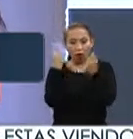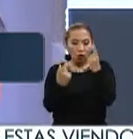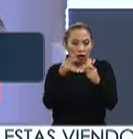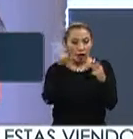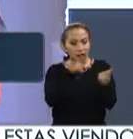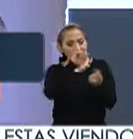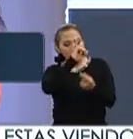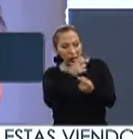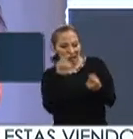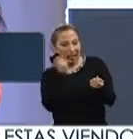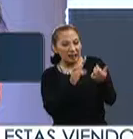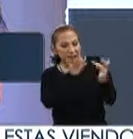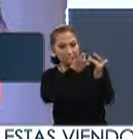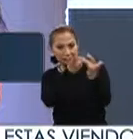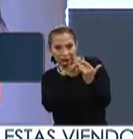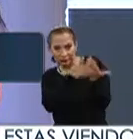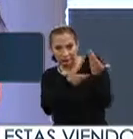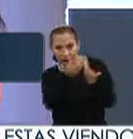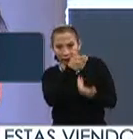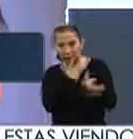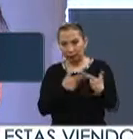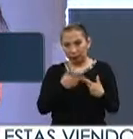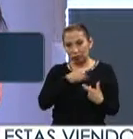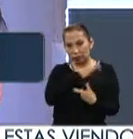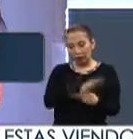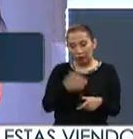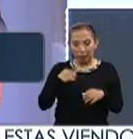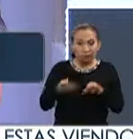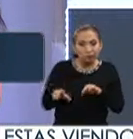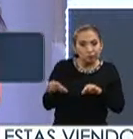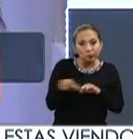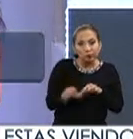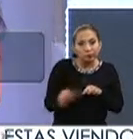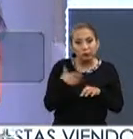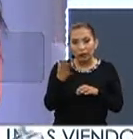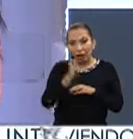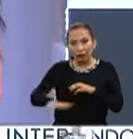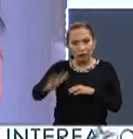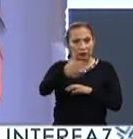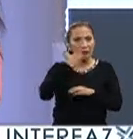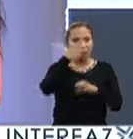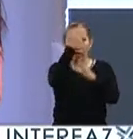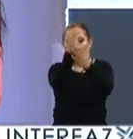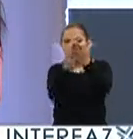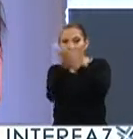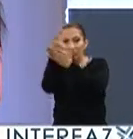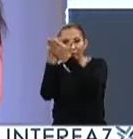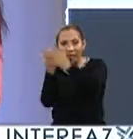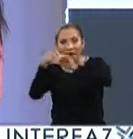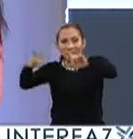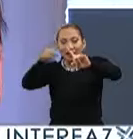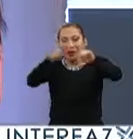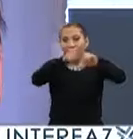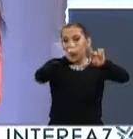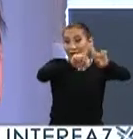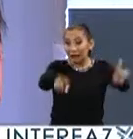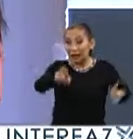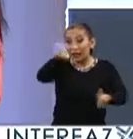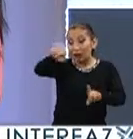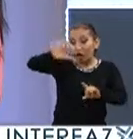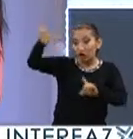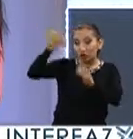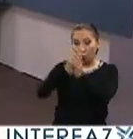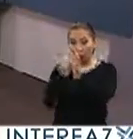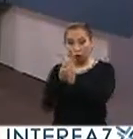dinámicas con imágenes. Los usuarios van a poder navegar en un ambiente bastante gráfico. La diferencia que tiene con